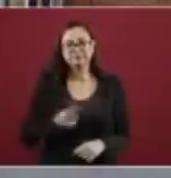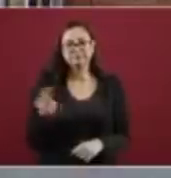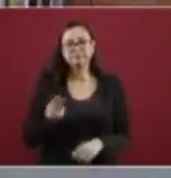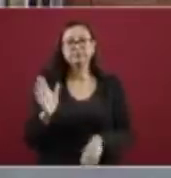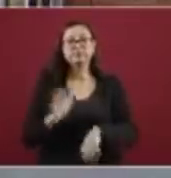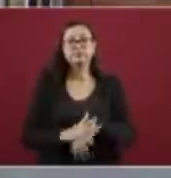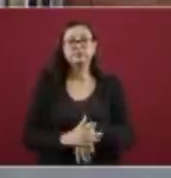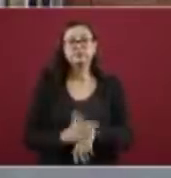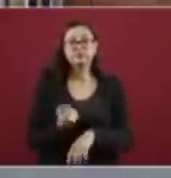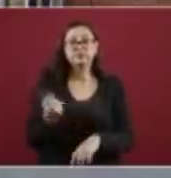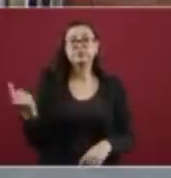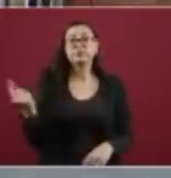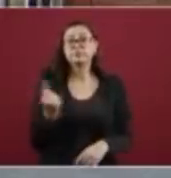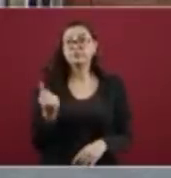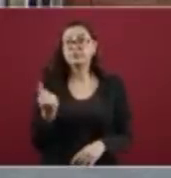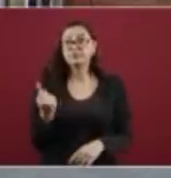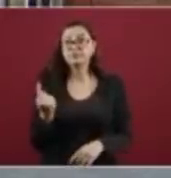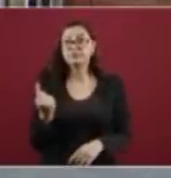enfrentamos